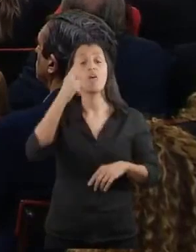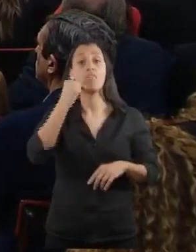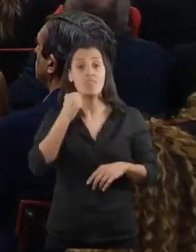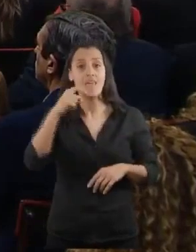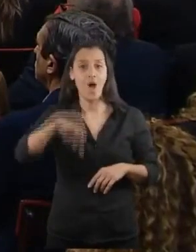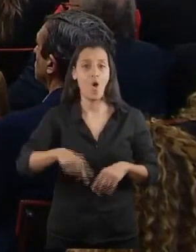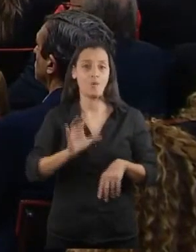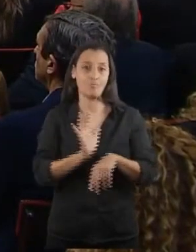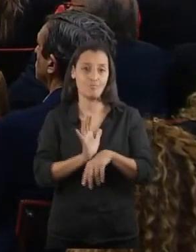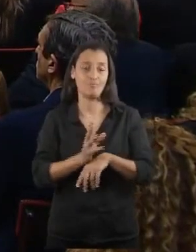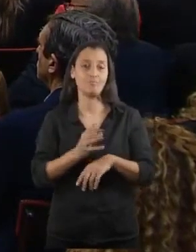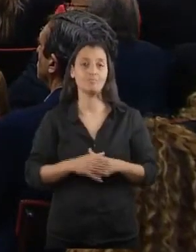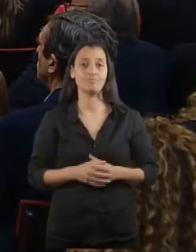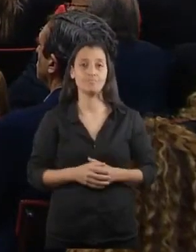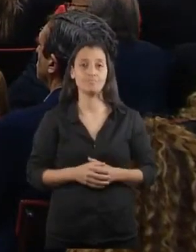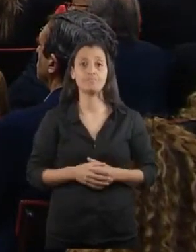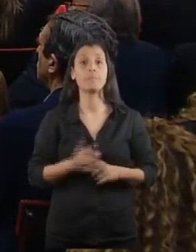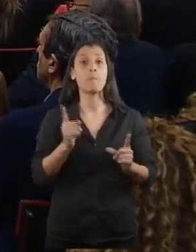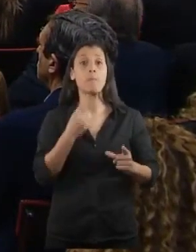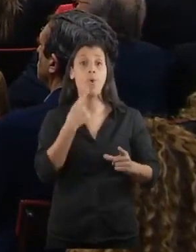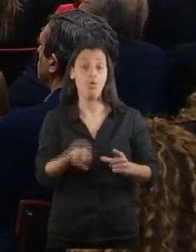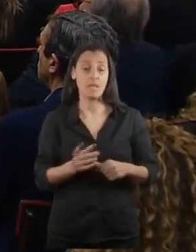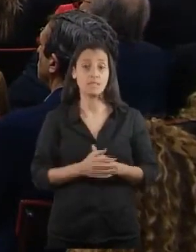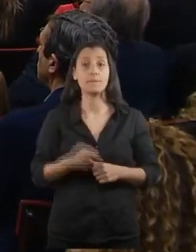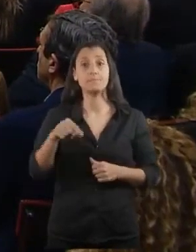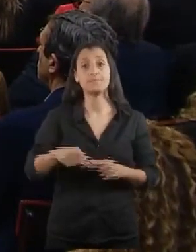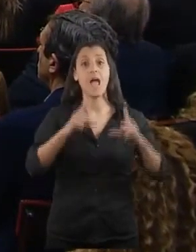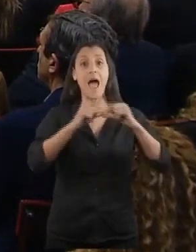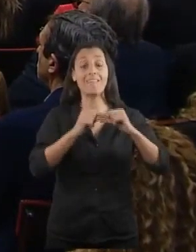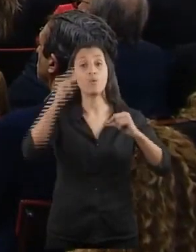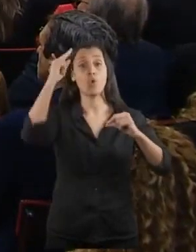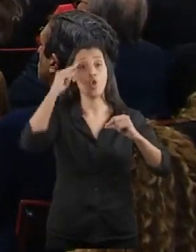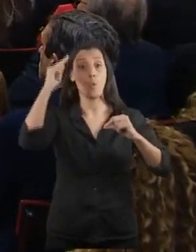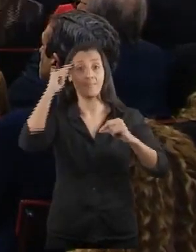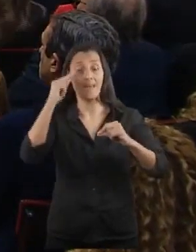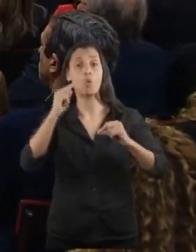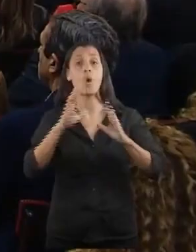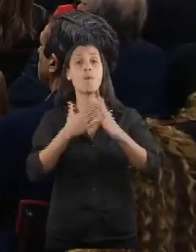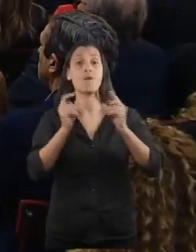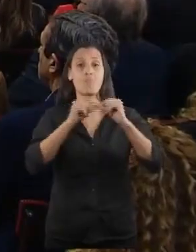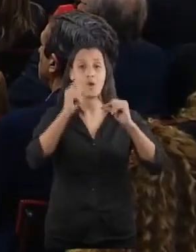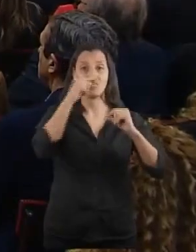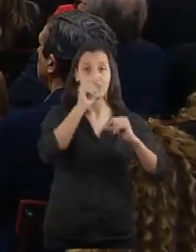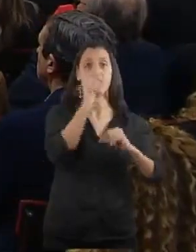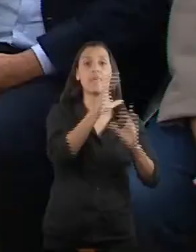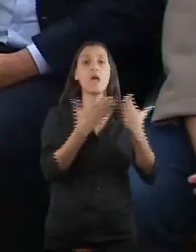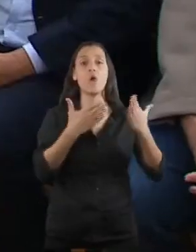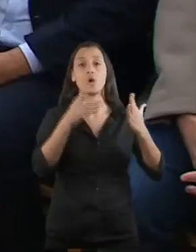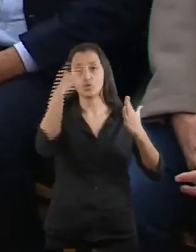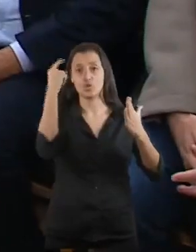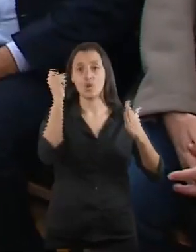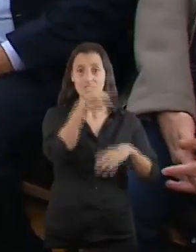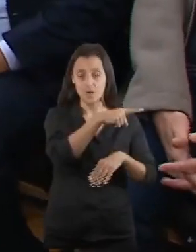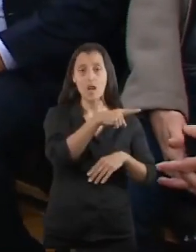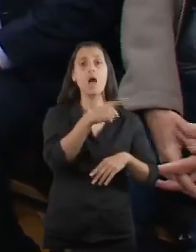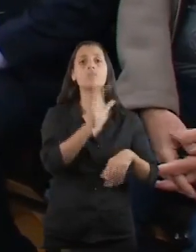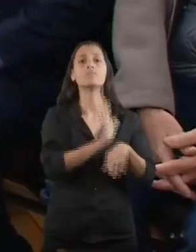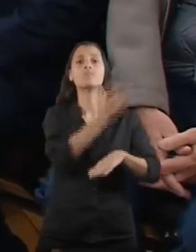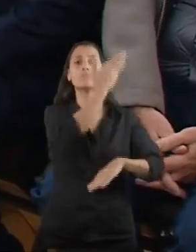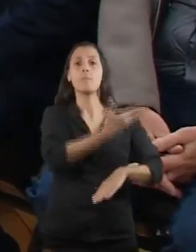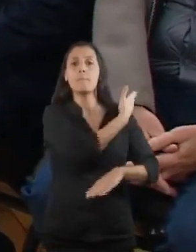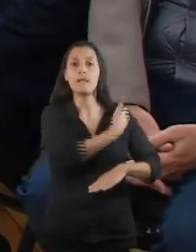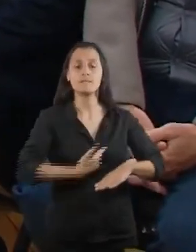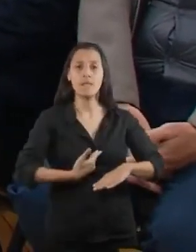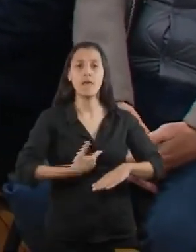de hoy el mismo reza visto el artículo 99 inciso 7 de la Constitución nacional el presidente